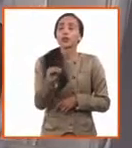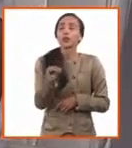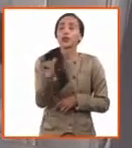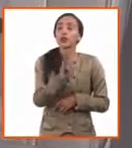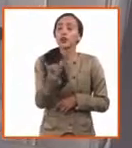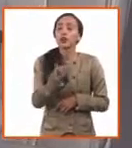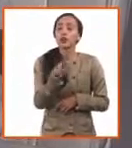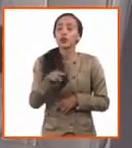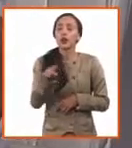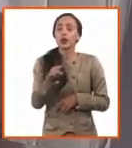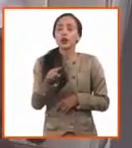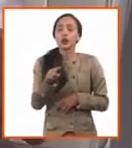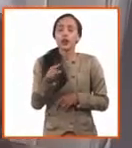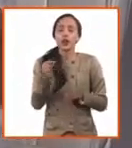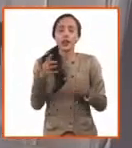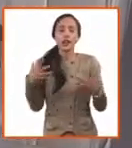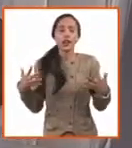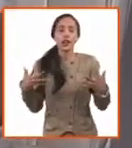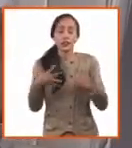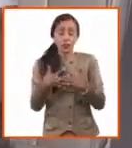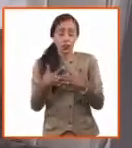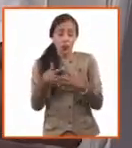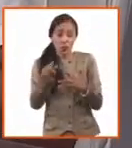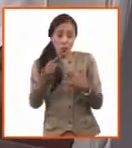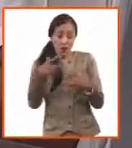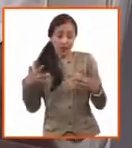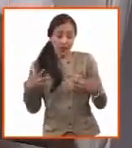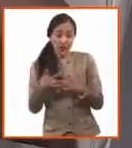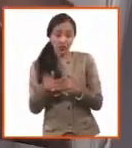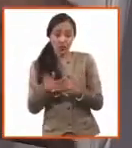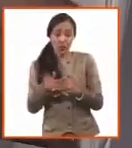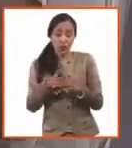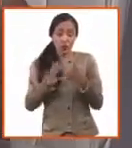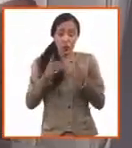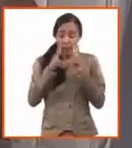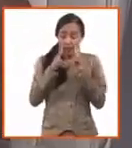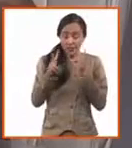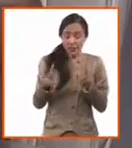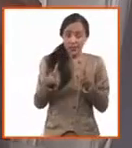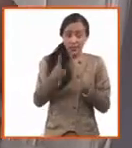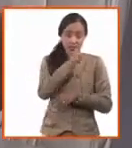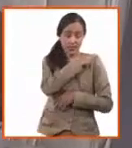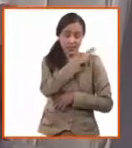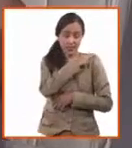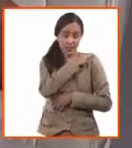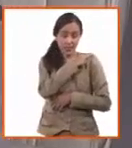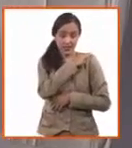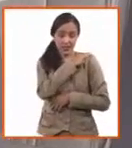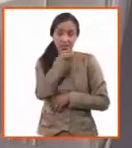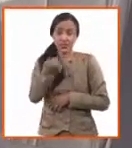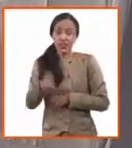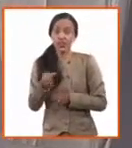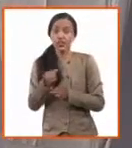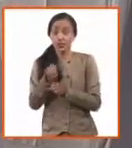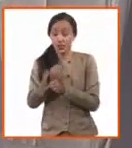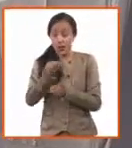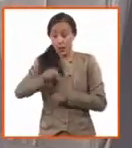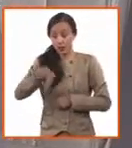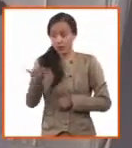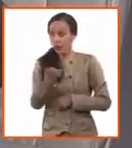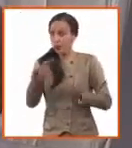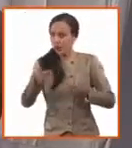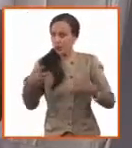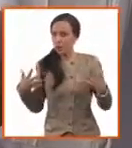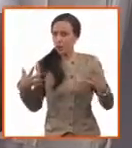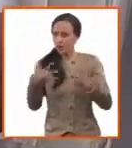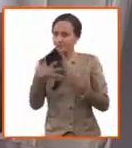se despegue que hay una distancia entre el modo y de los dirigentes modelo y de la gente y que el oportunismo la rebién por la corrupción hagan mella en ese sector